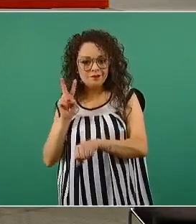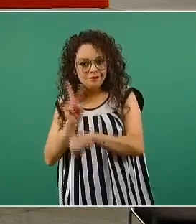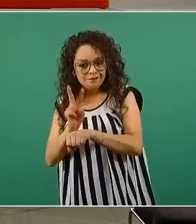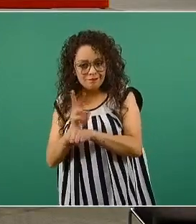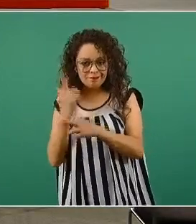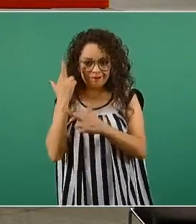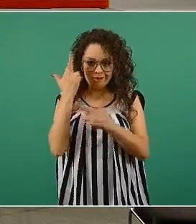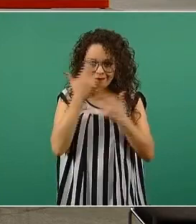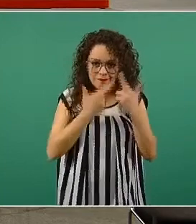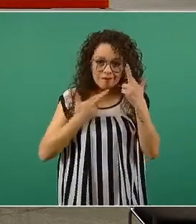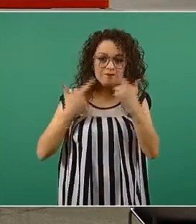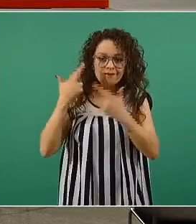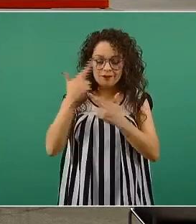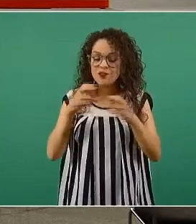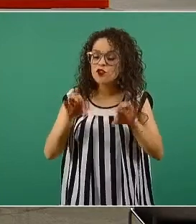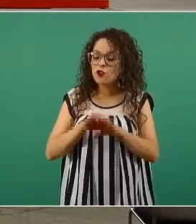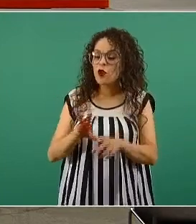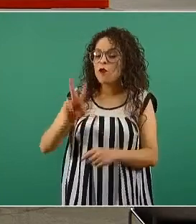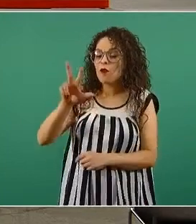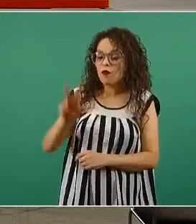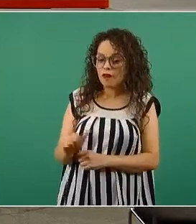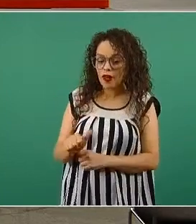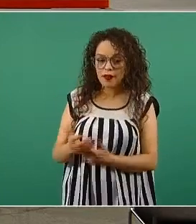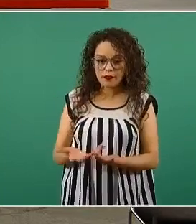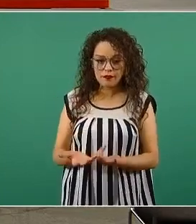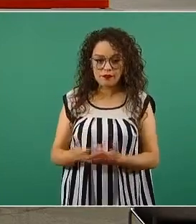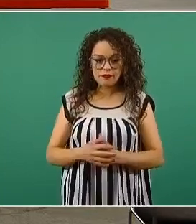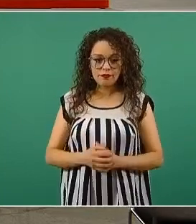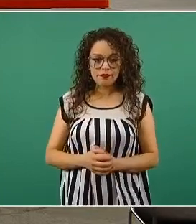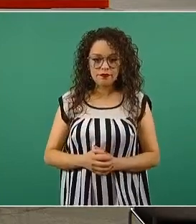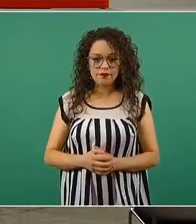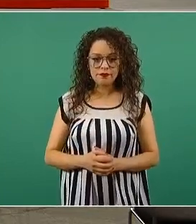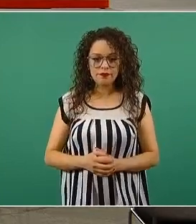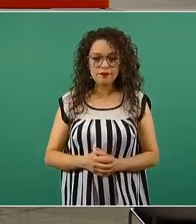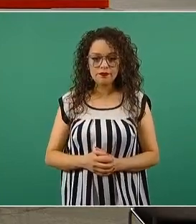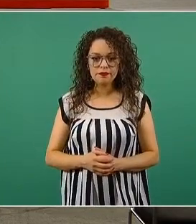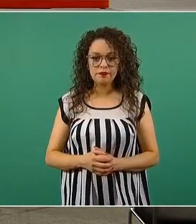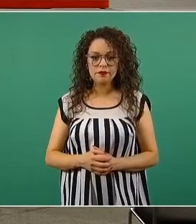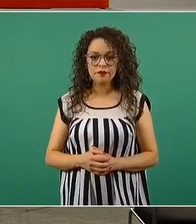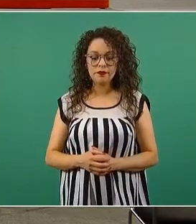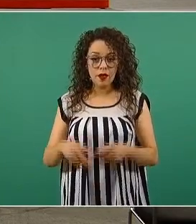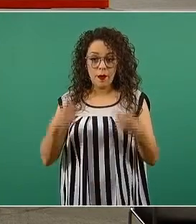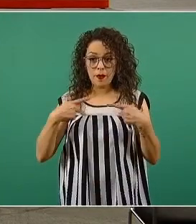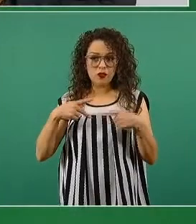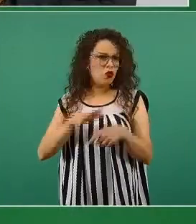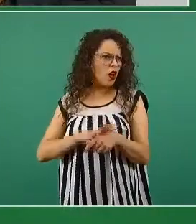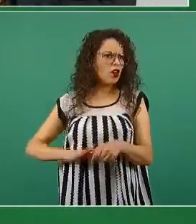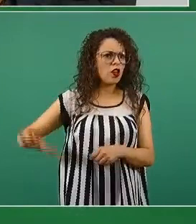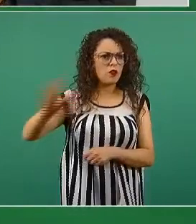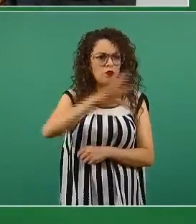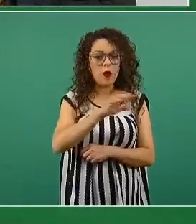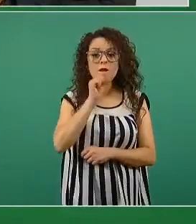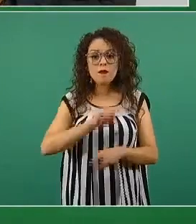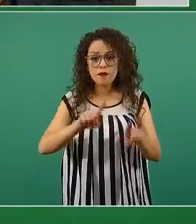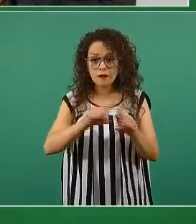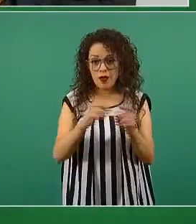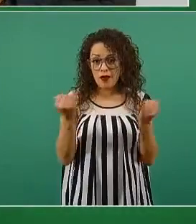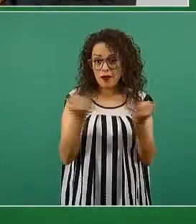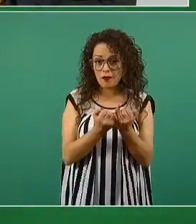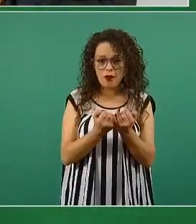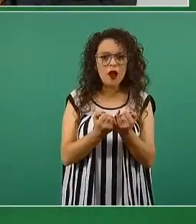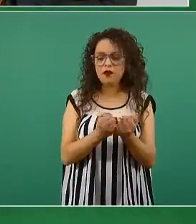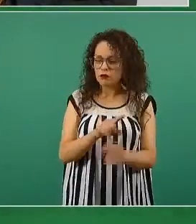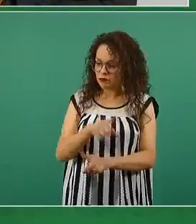esta farmacovigilancia, que no solamente es la activa que estamos pidiendo casi a cualquier población, sino también en este caso